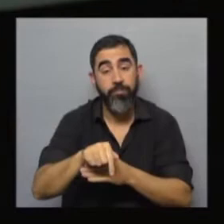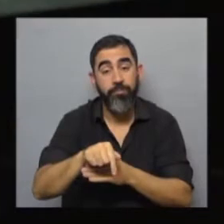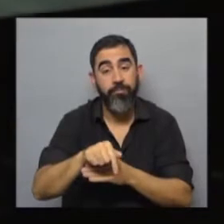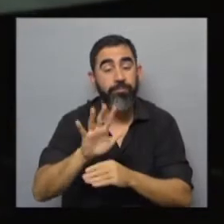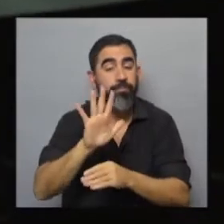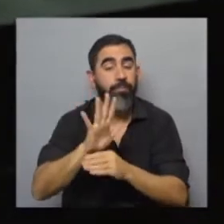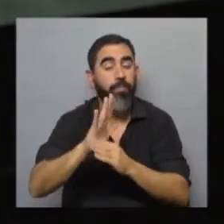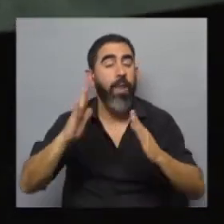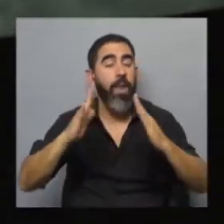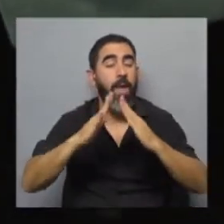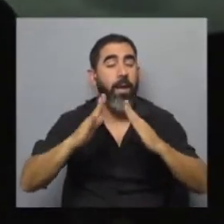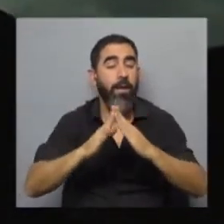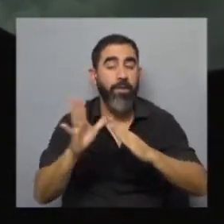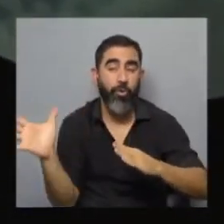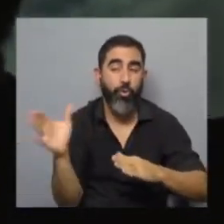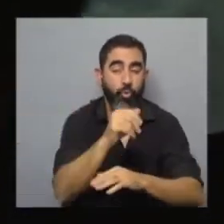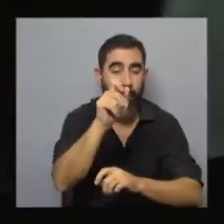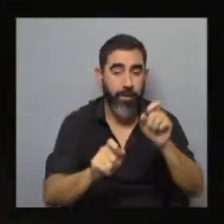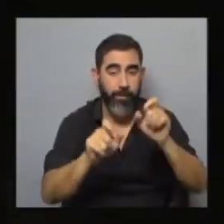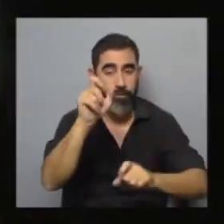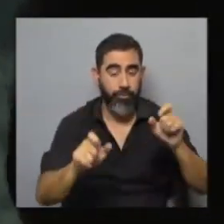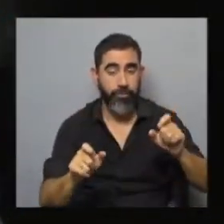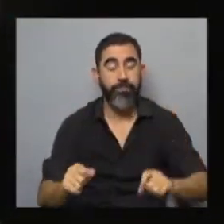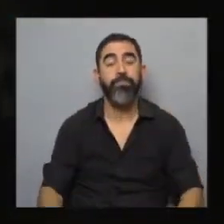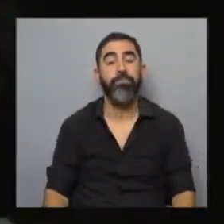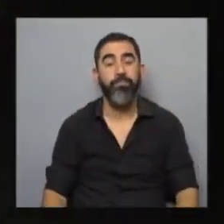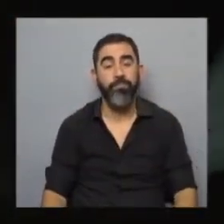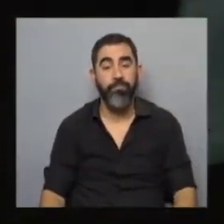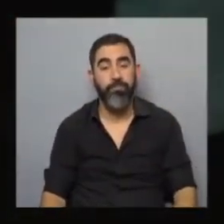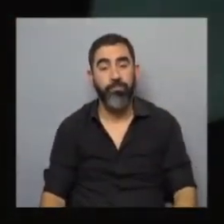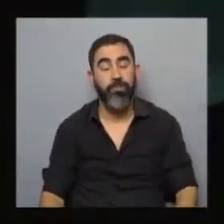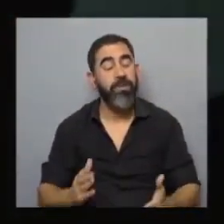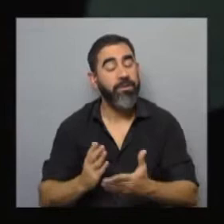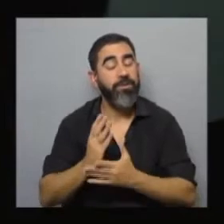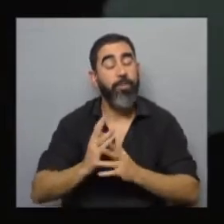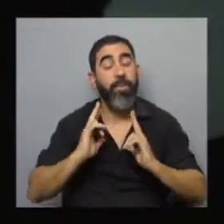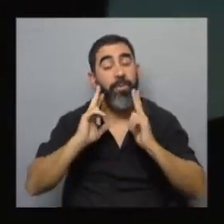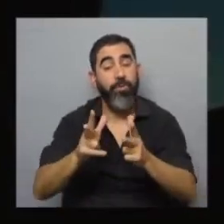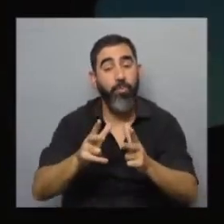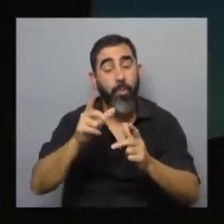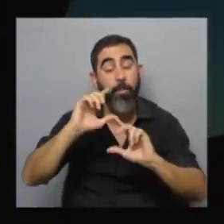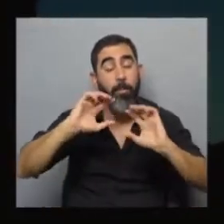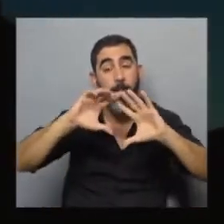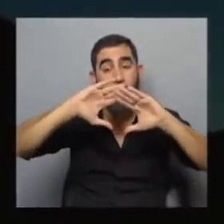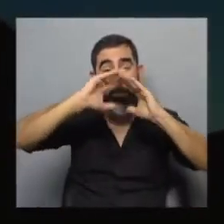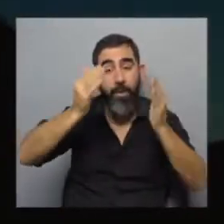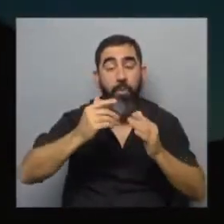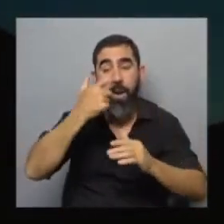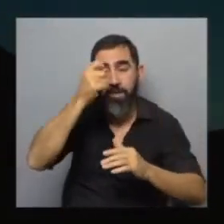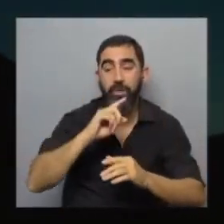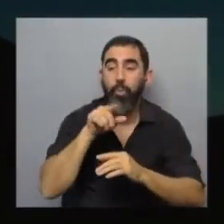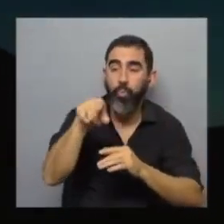casa de todos y todas, y como decimos en el planetario, Planetario Montevideo, la ciencia es tuya.